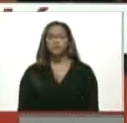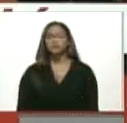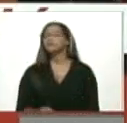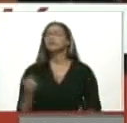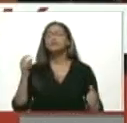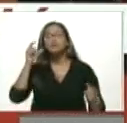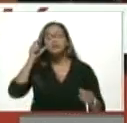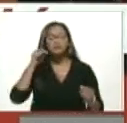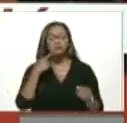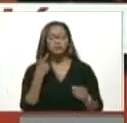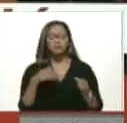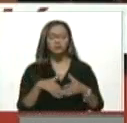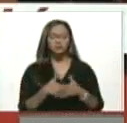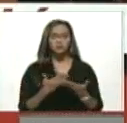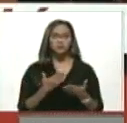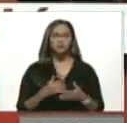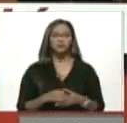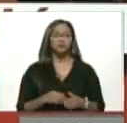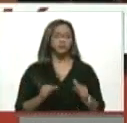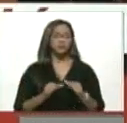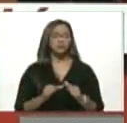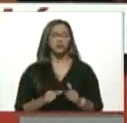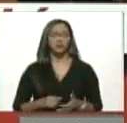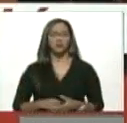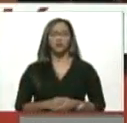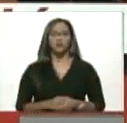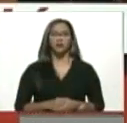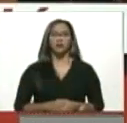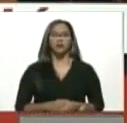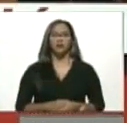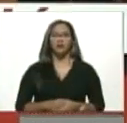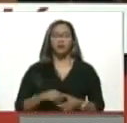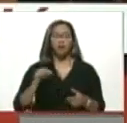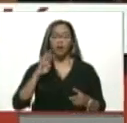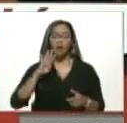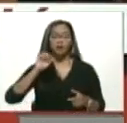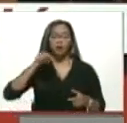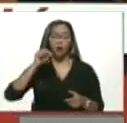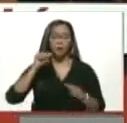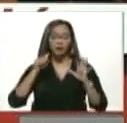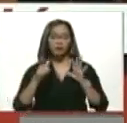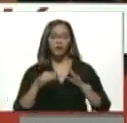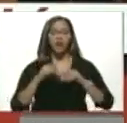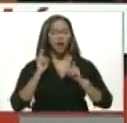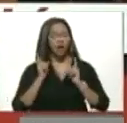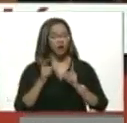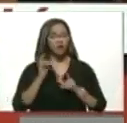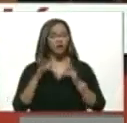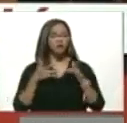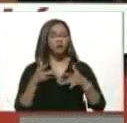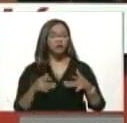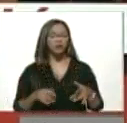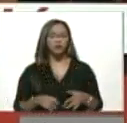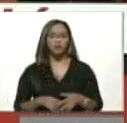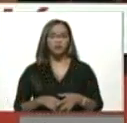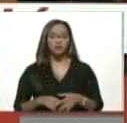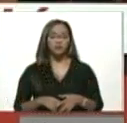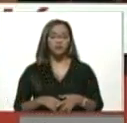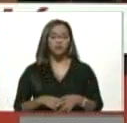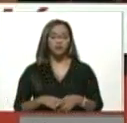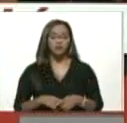madrugada. Fueron muy seguidos. Este es de 4,6, alguna gente lo sintió, la gente se alarma.